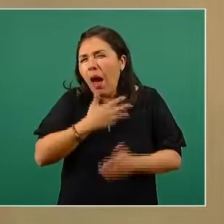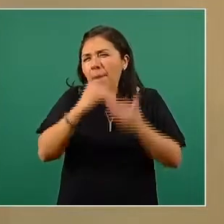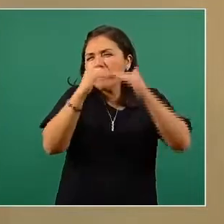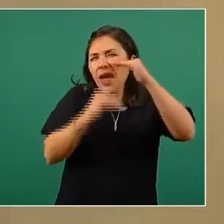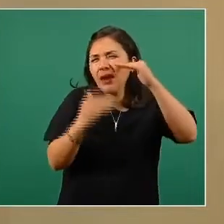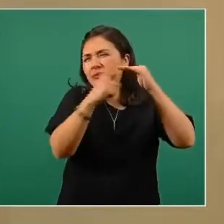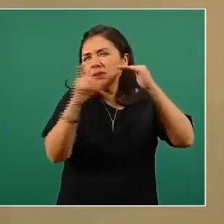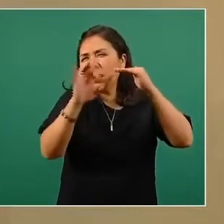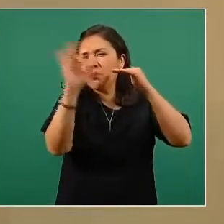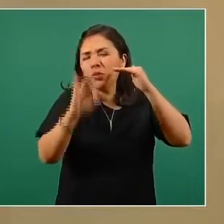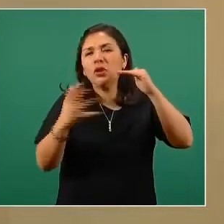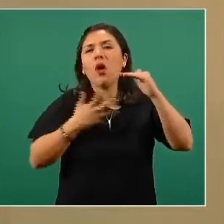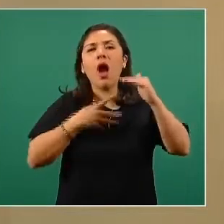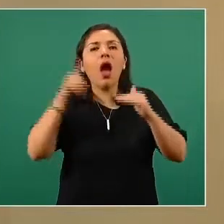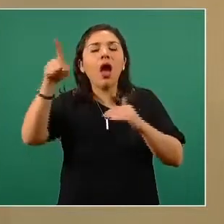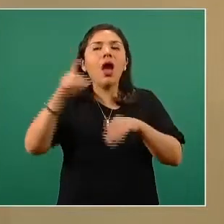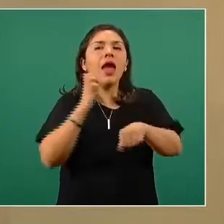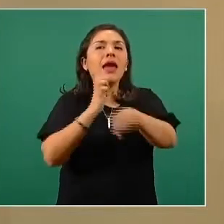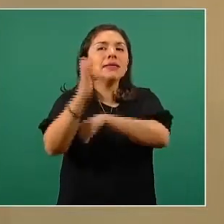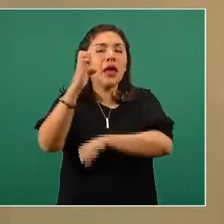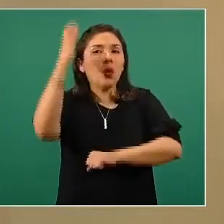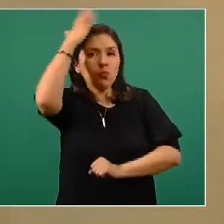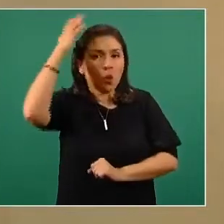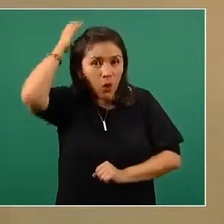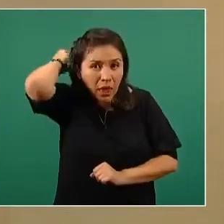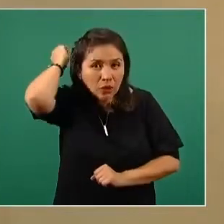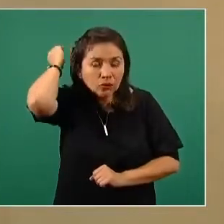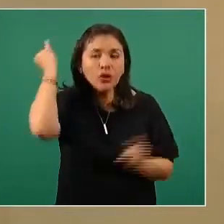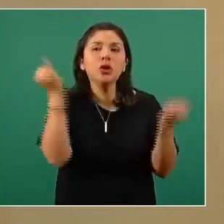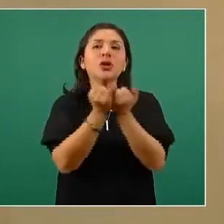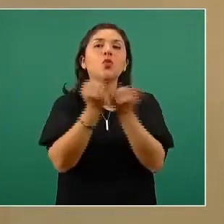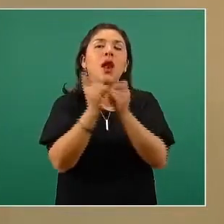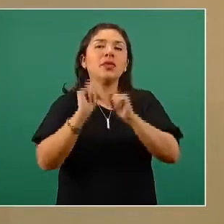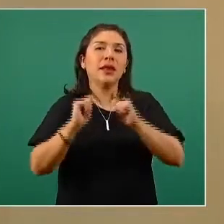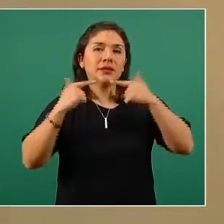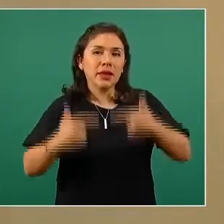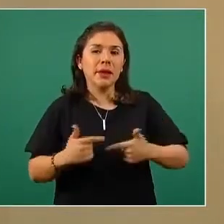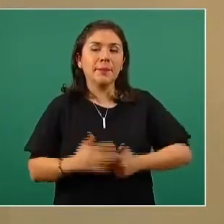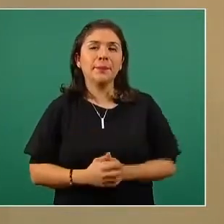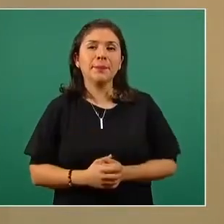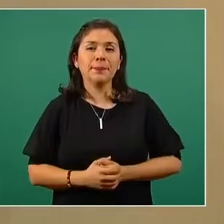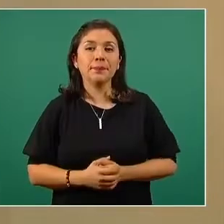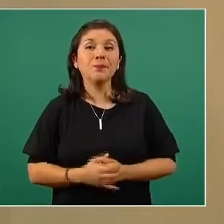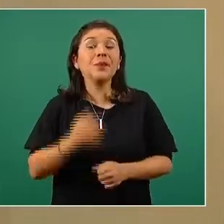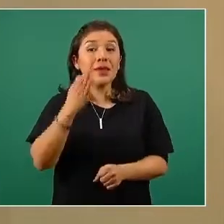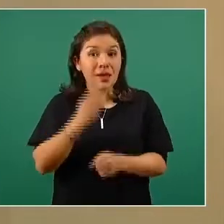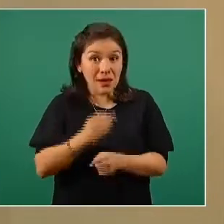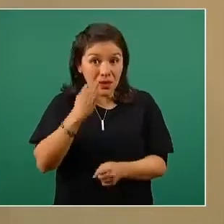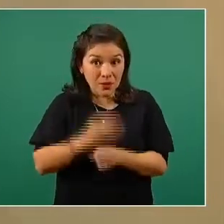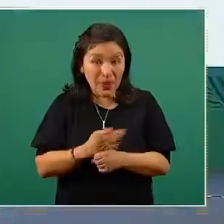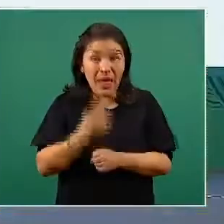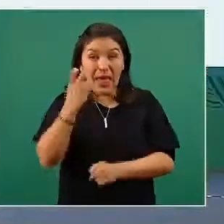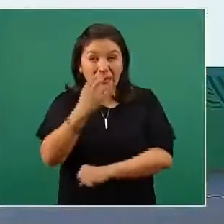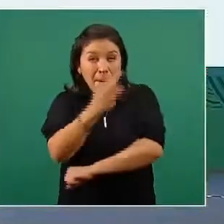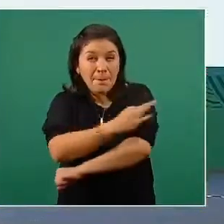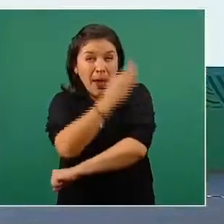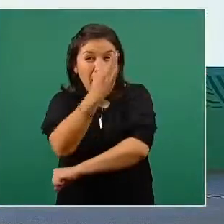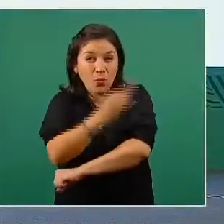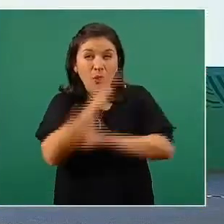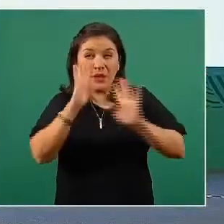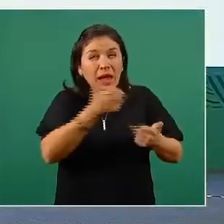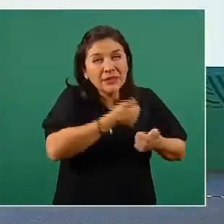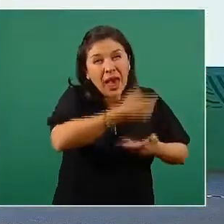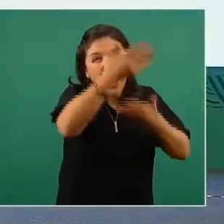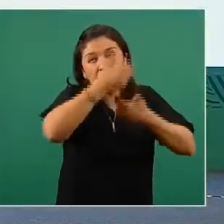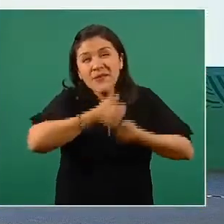del 100% lo tenemos en el estado de Morelos y el estado de Tlaxcala. Actualmente, de estas vacunas que se han